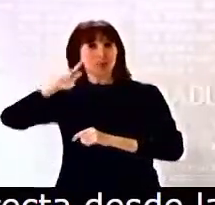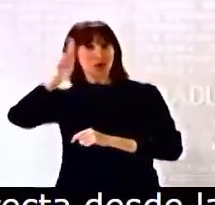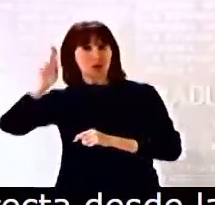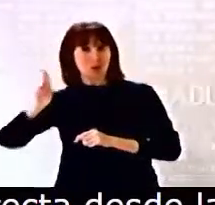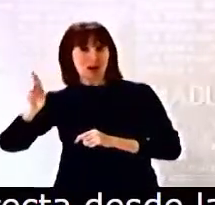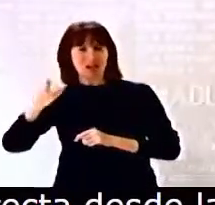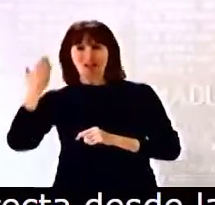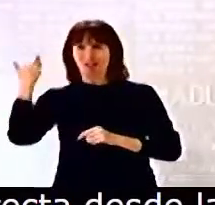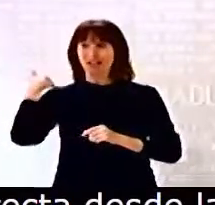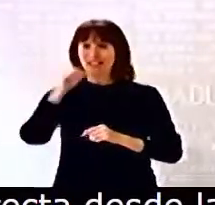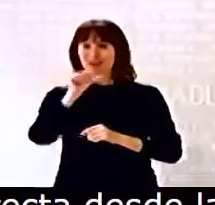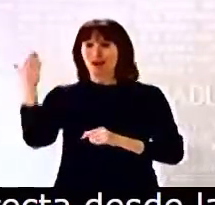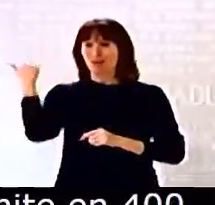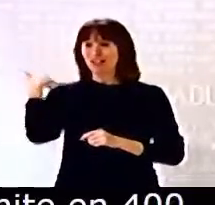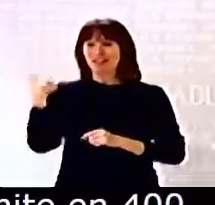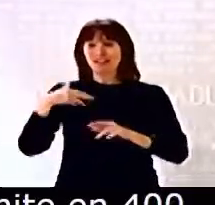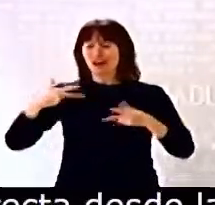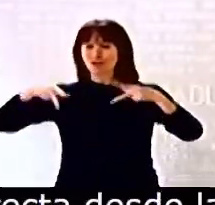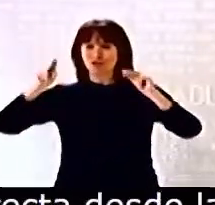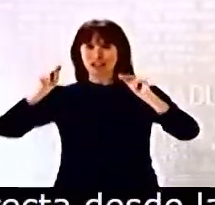que poníamos la semana pasada.